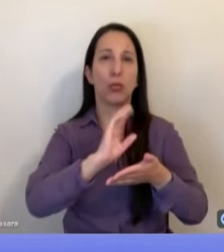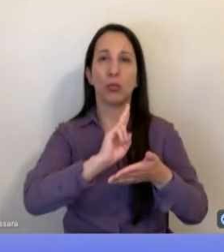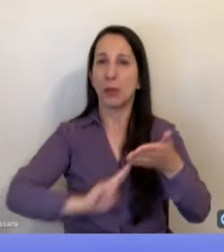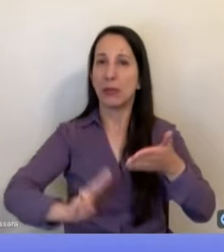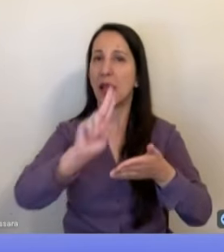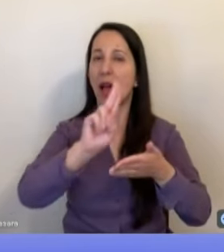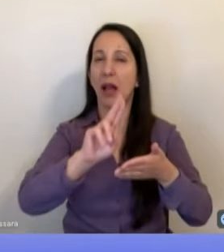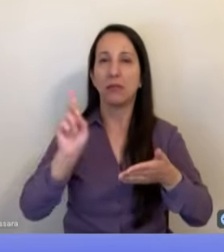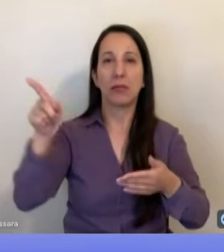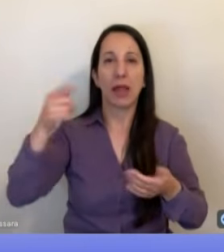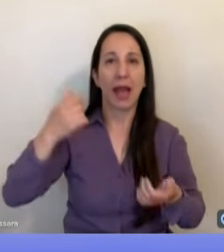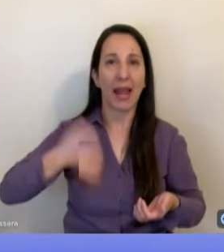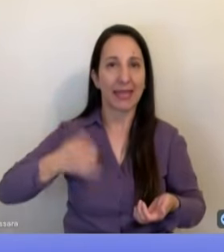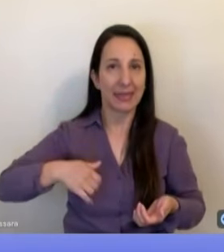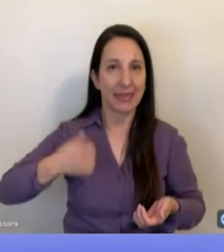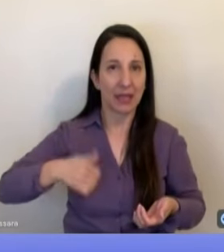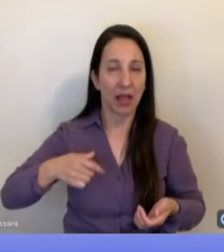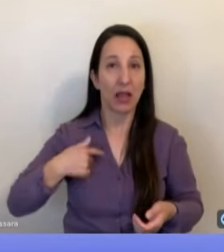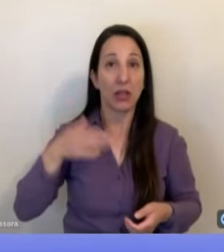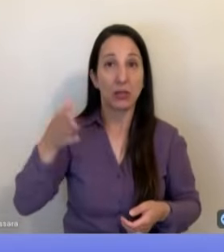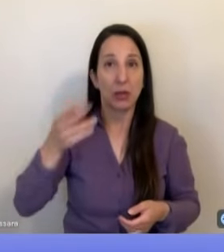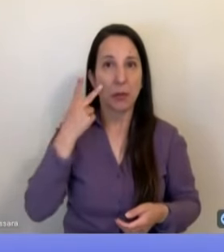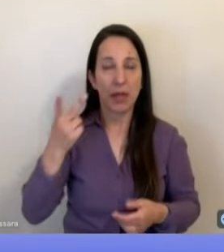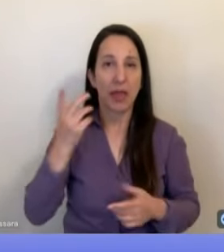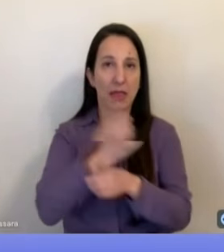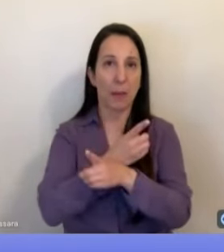Argentina. Estuve en una democracia,